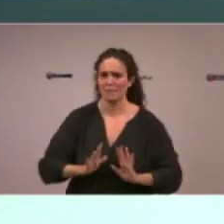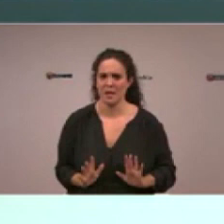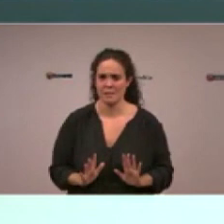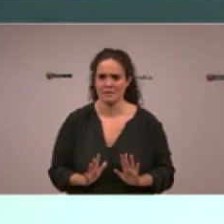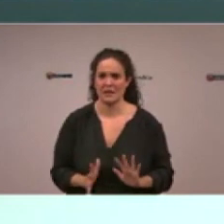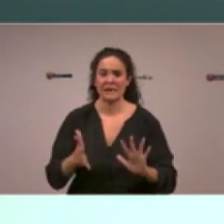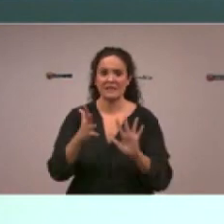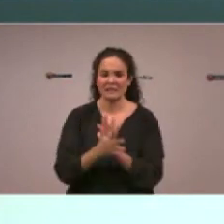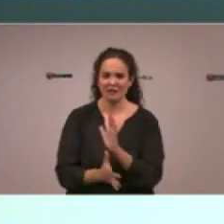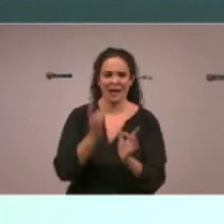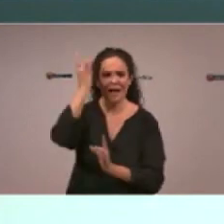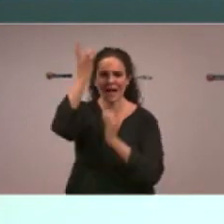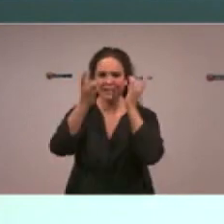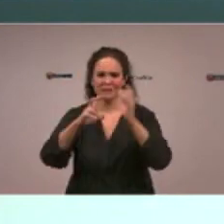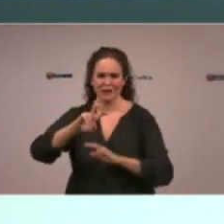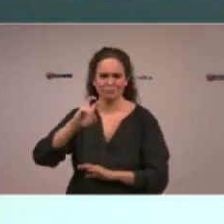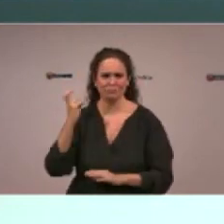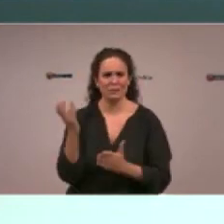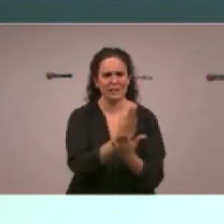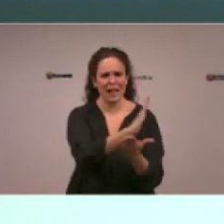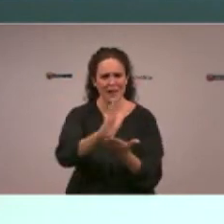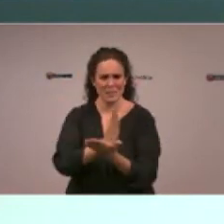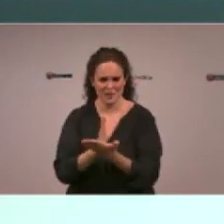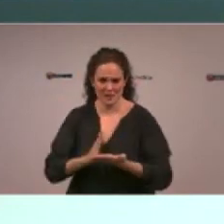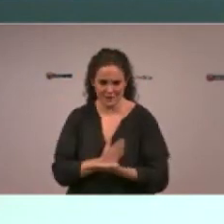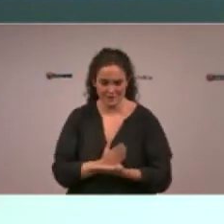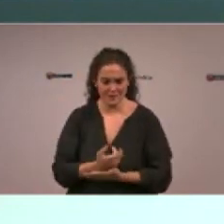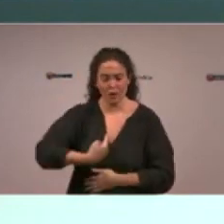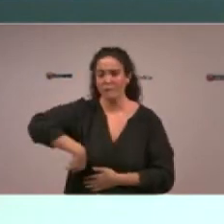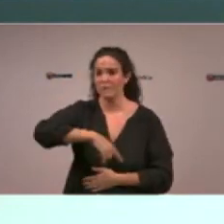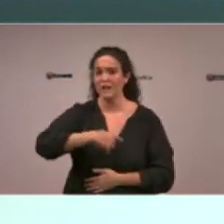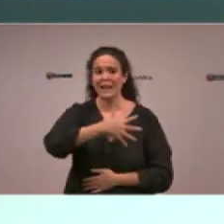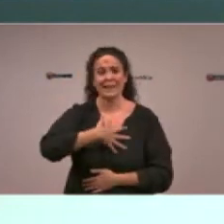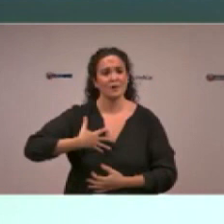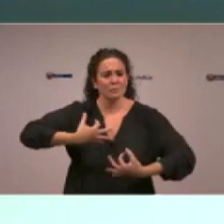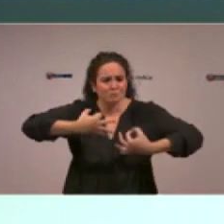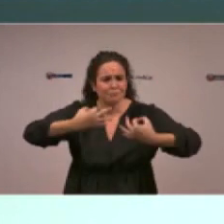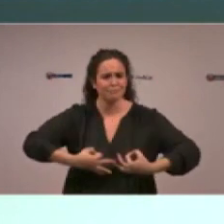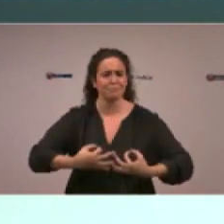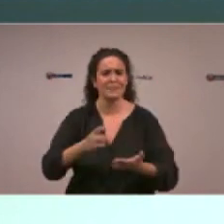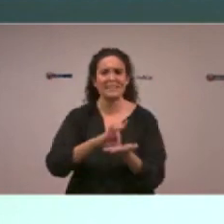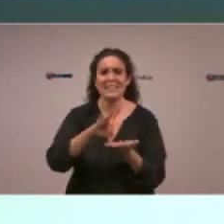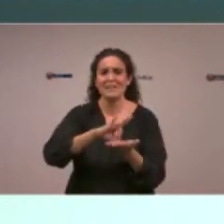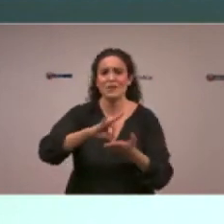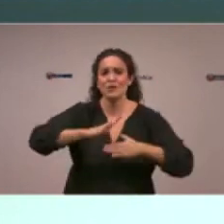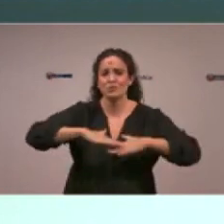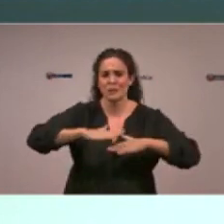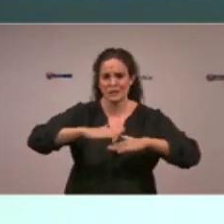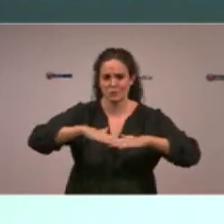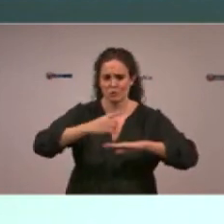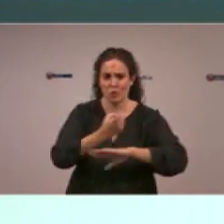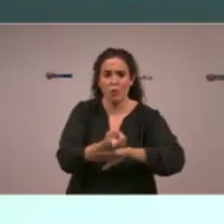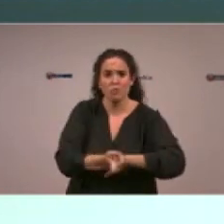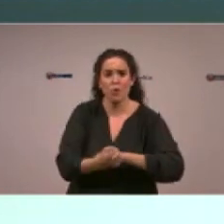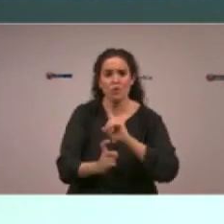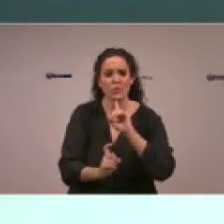bien las actividades que se producen y nuestro objetivo es que se garanticen los servicios mínimos en ese puerto para que, como